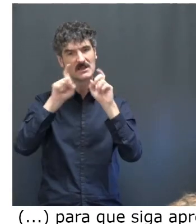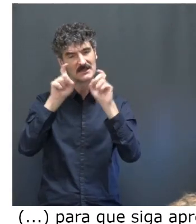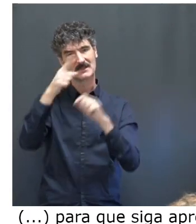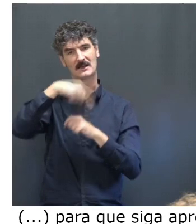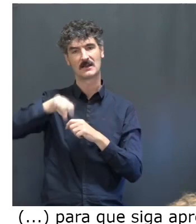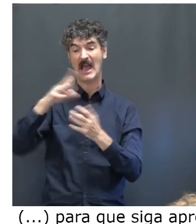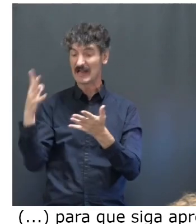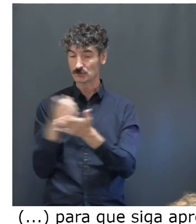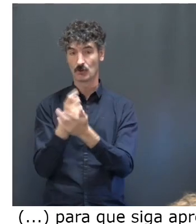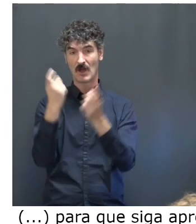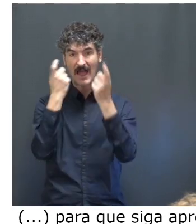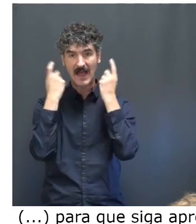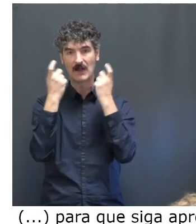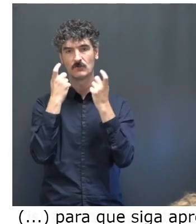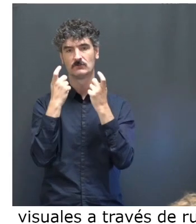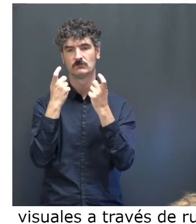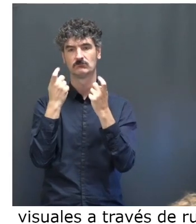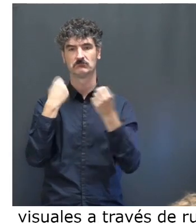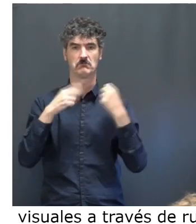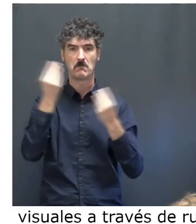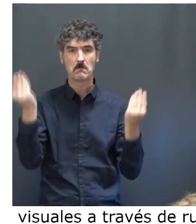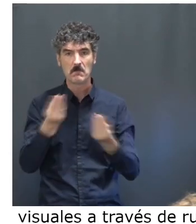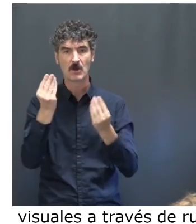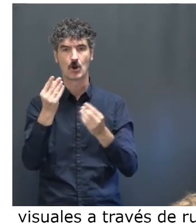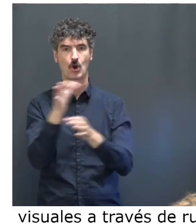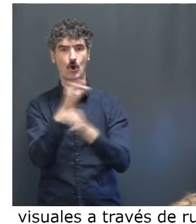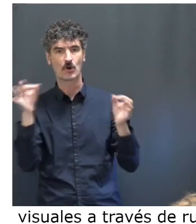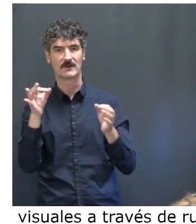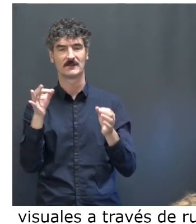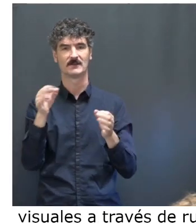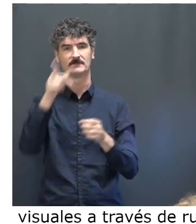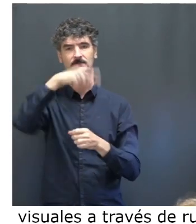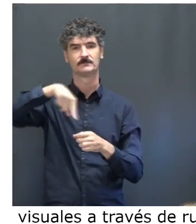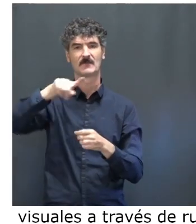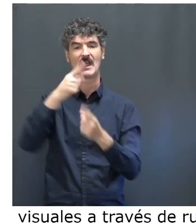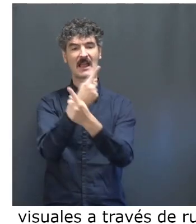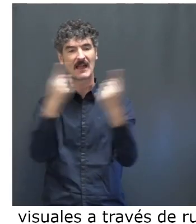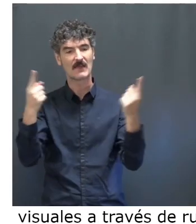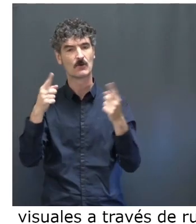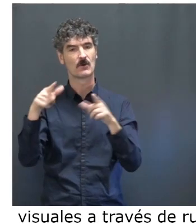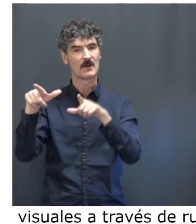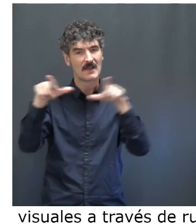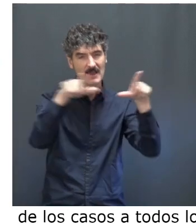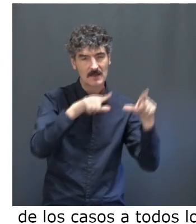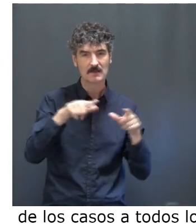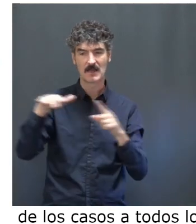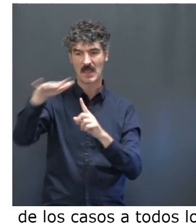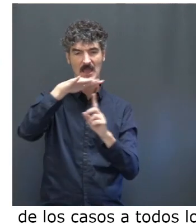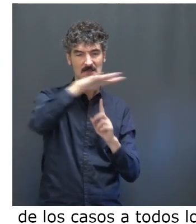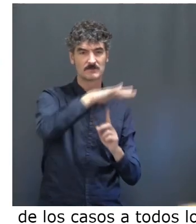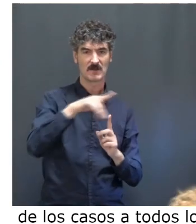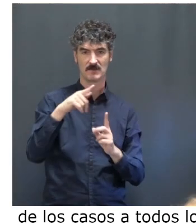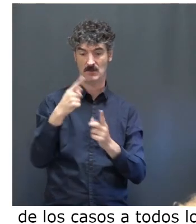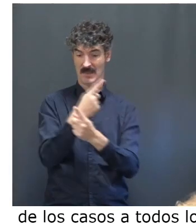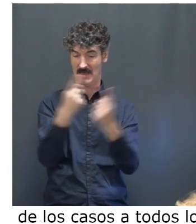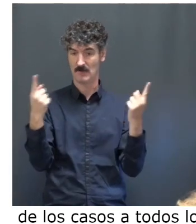los alumnos, a desenvolverse de forma correcta o de forma efectiva dentro de cada uno de estos espacios o de estos entornos que comentaban